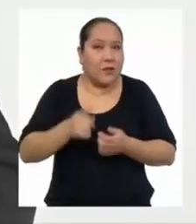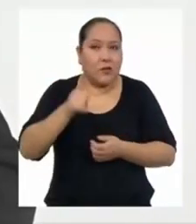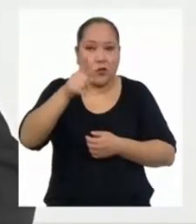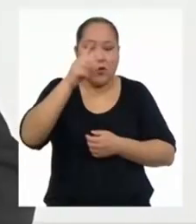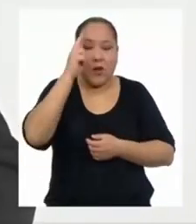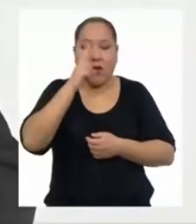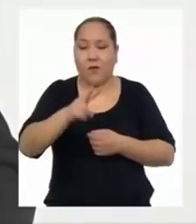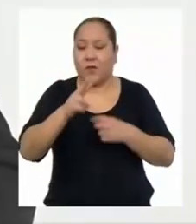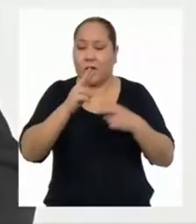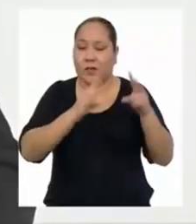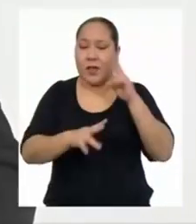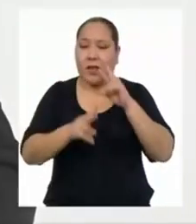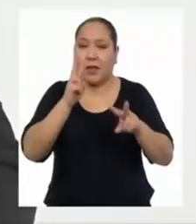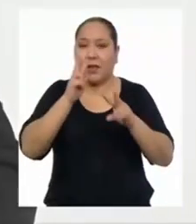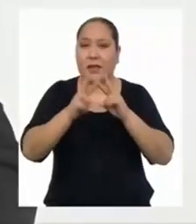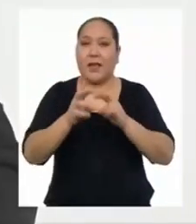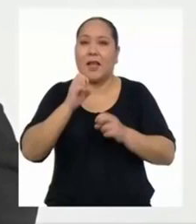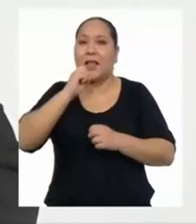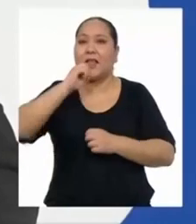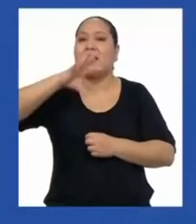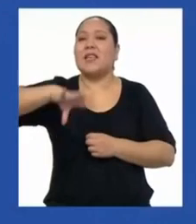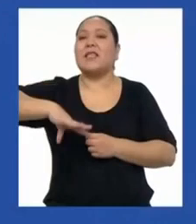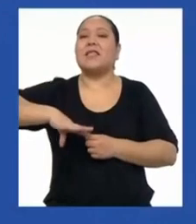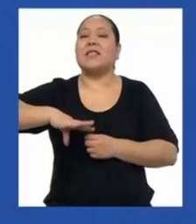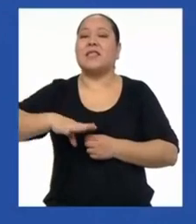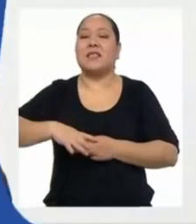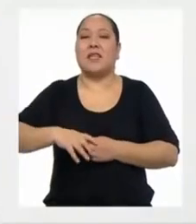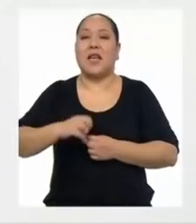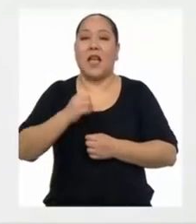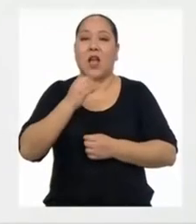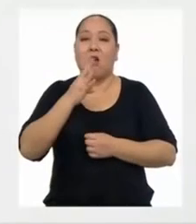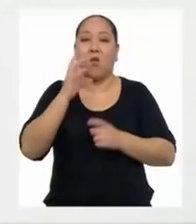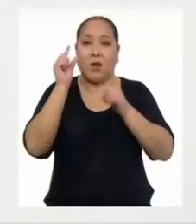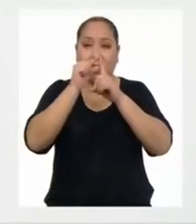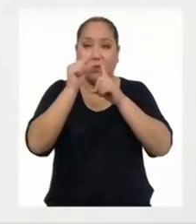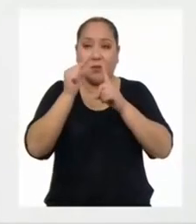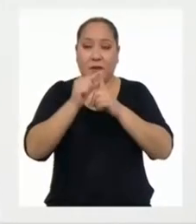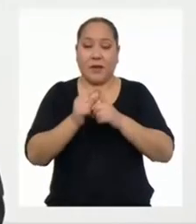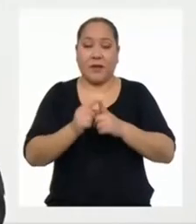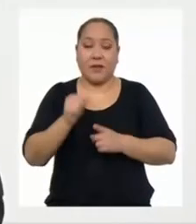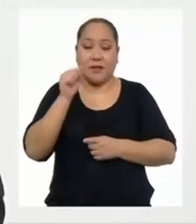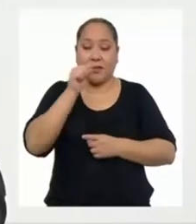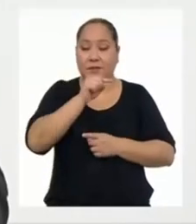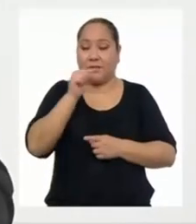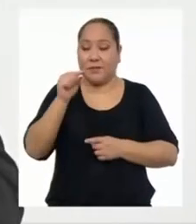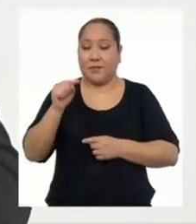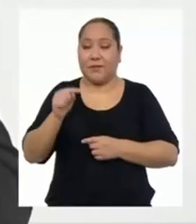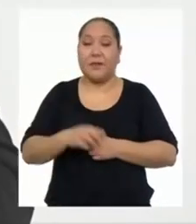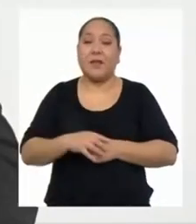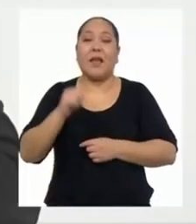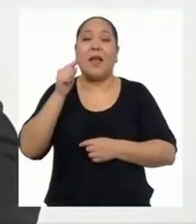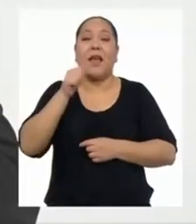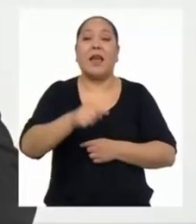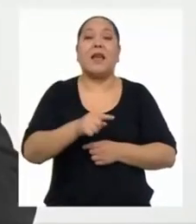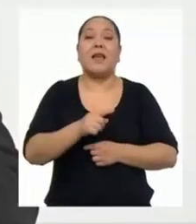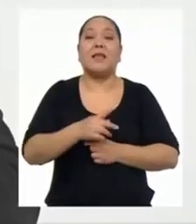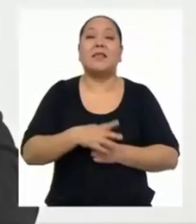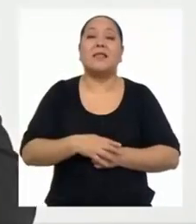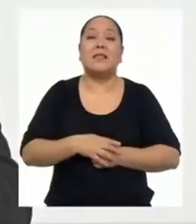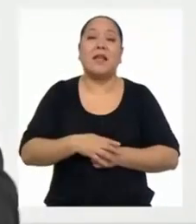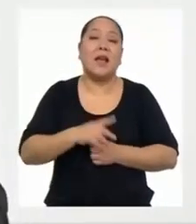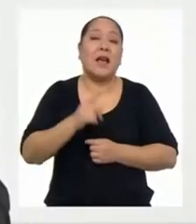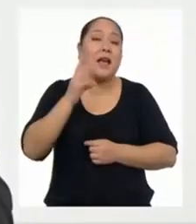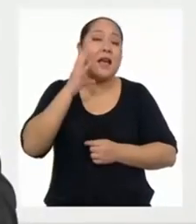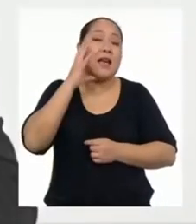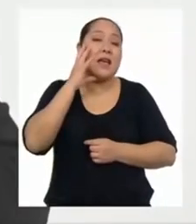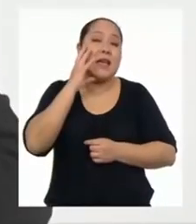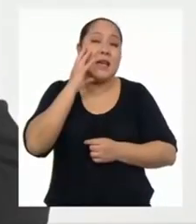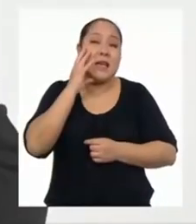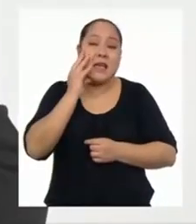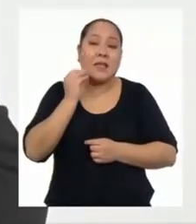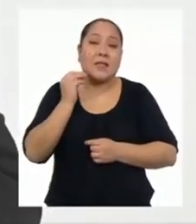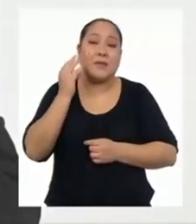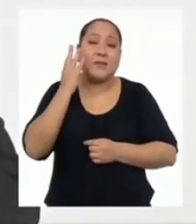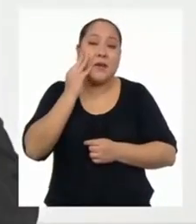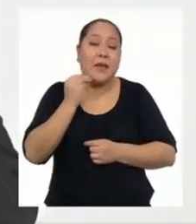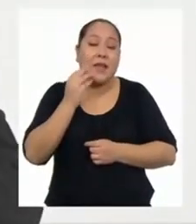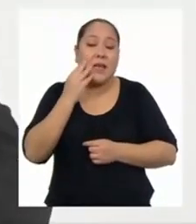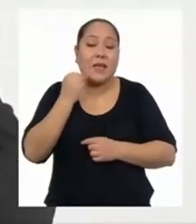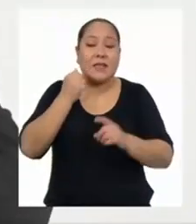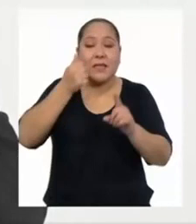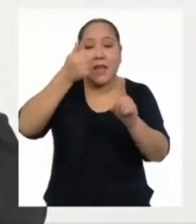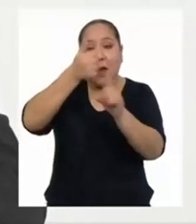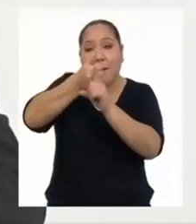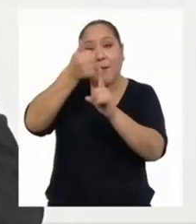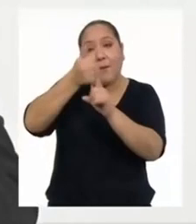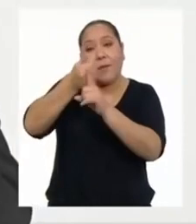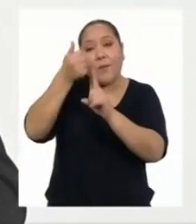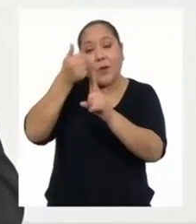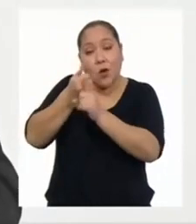algunas conjugaciones verbales. Es así porque se trata de una experiencia propia del autor.